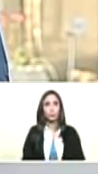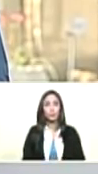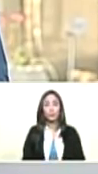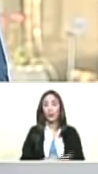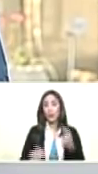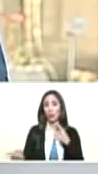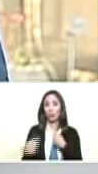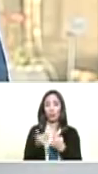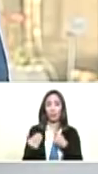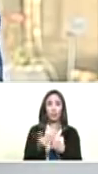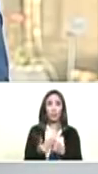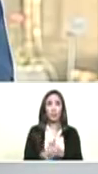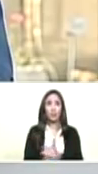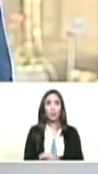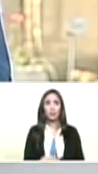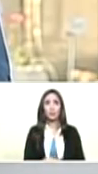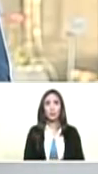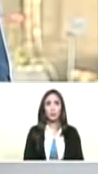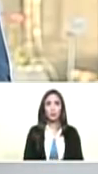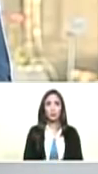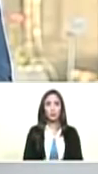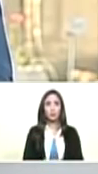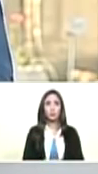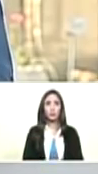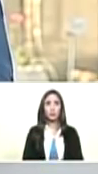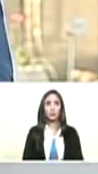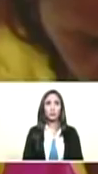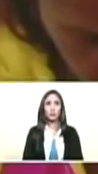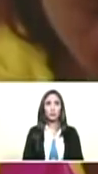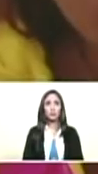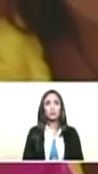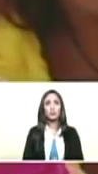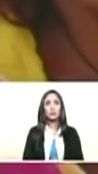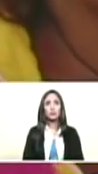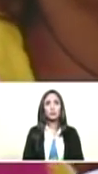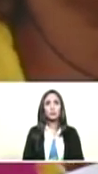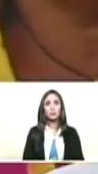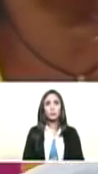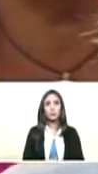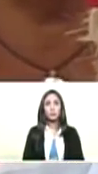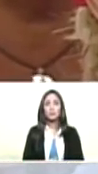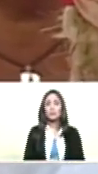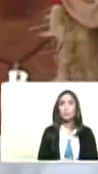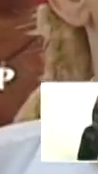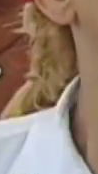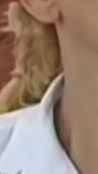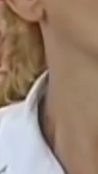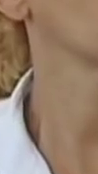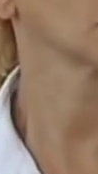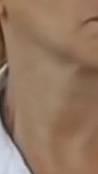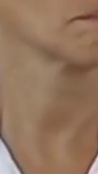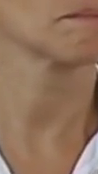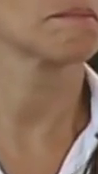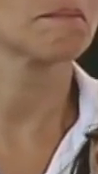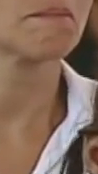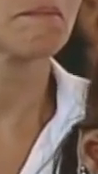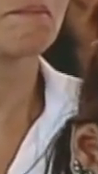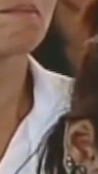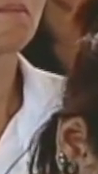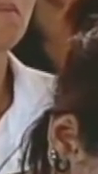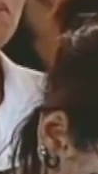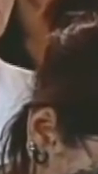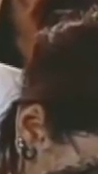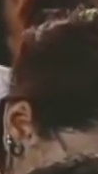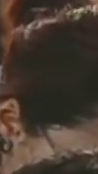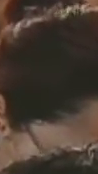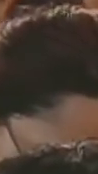todo. A mí me han tirado con todo. ¿Ah? Pero también es cierto que los hemos vencido y los vamos a